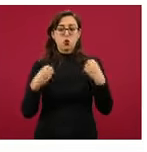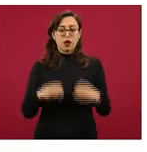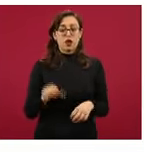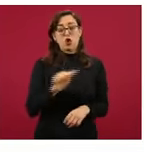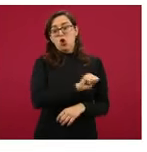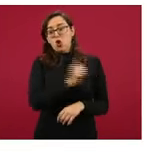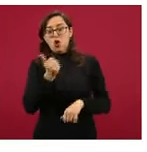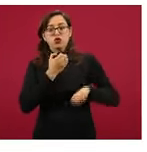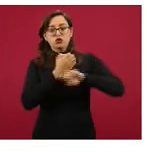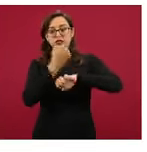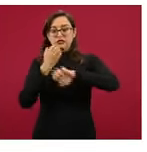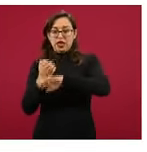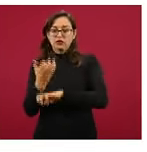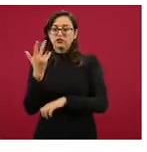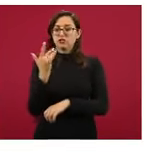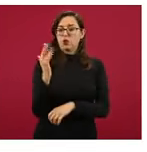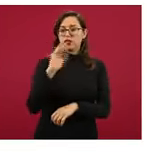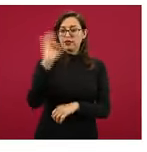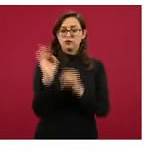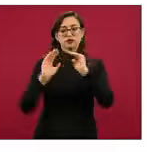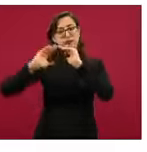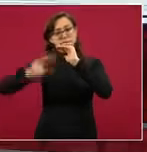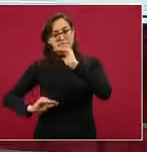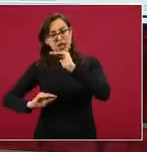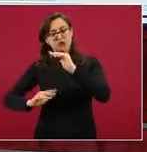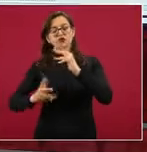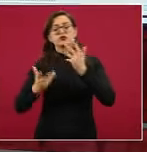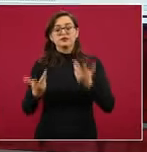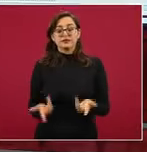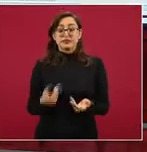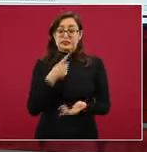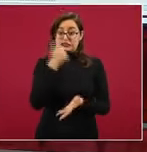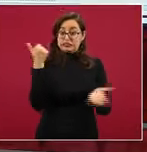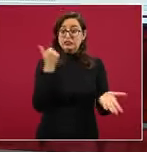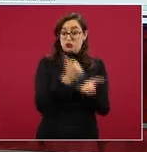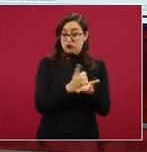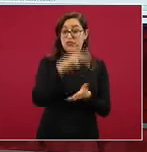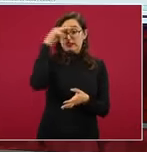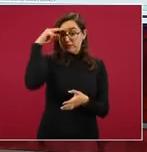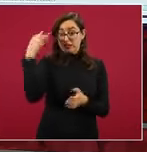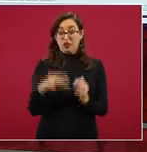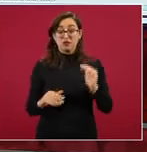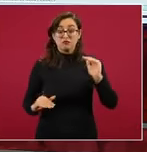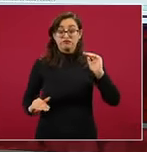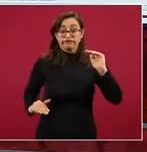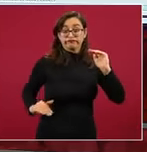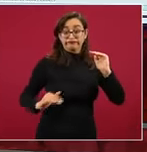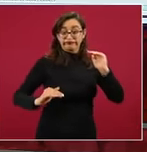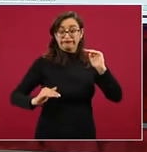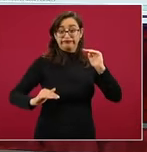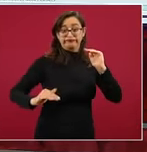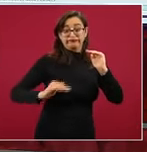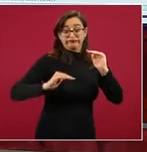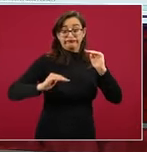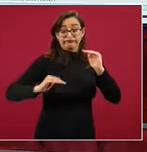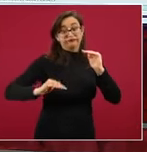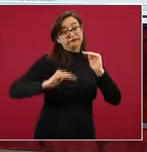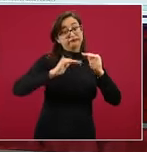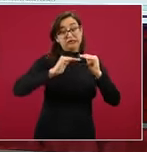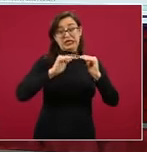tienen al menos del 50%. Importante, la Ciudad de México se está acercando a ese